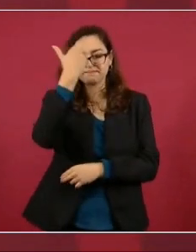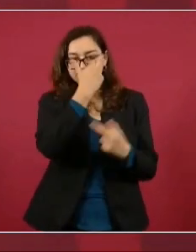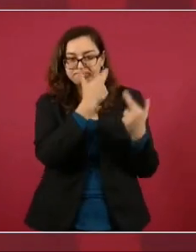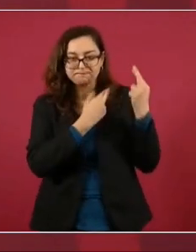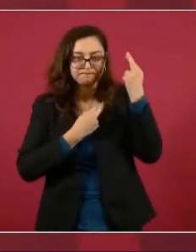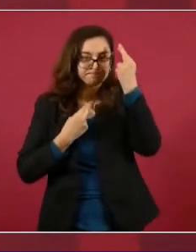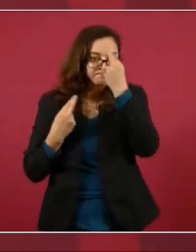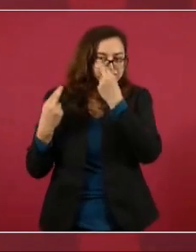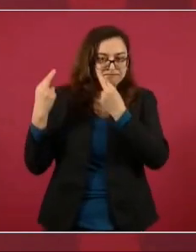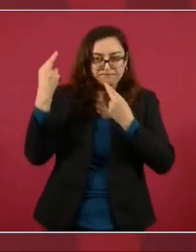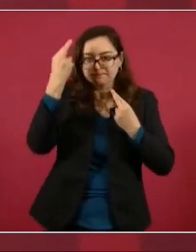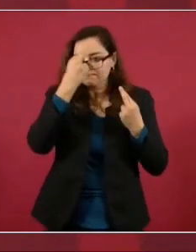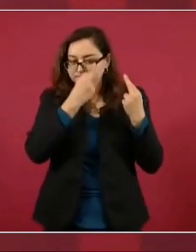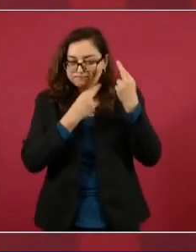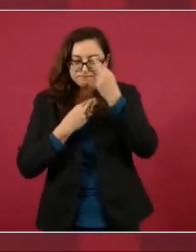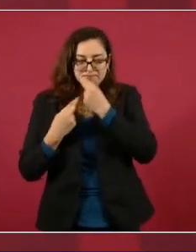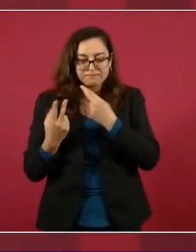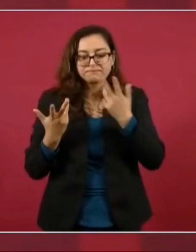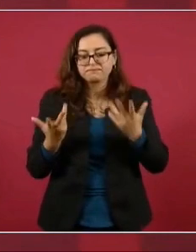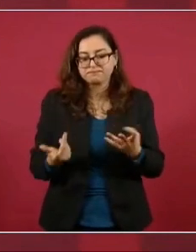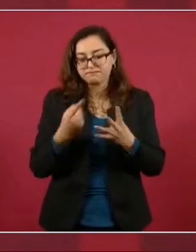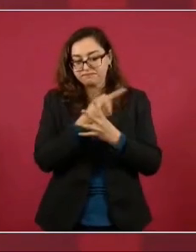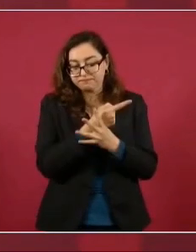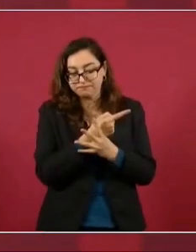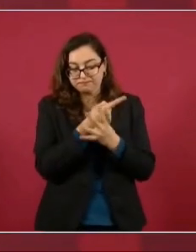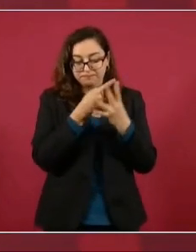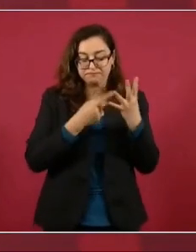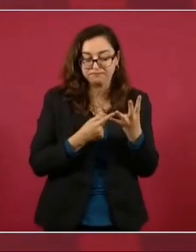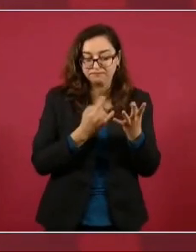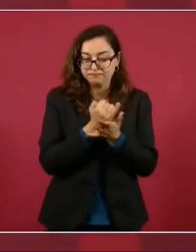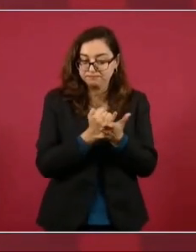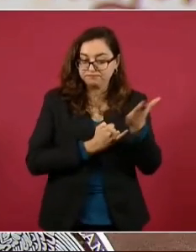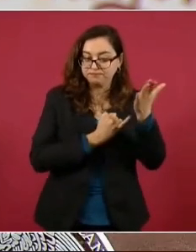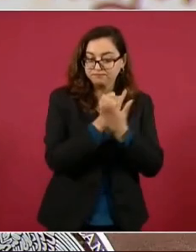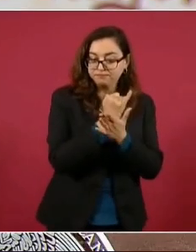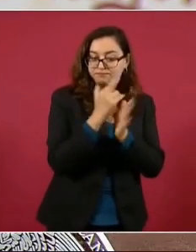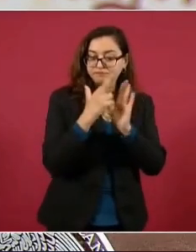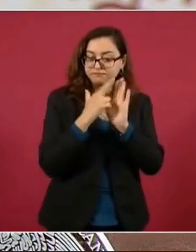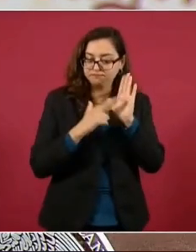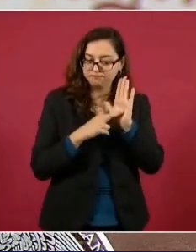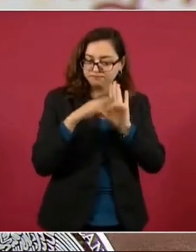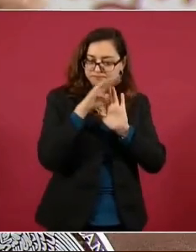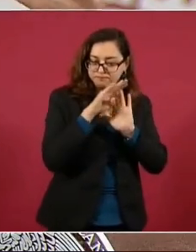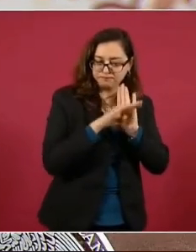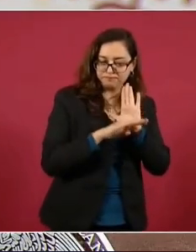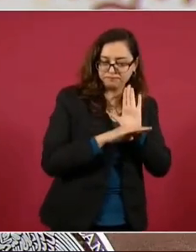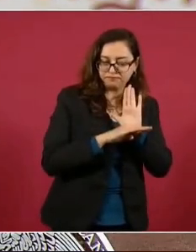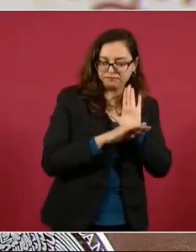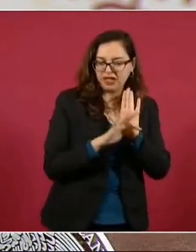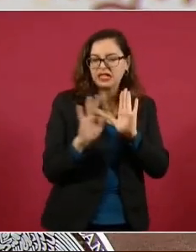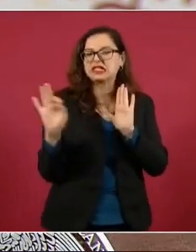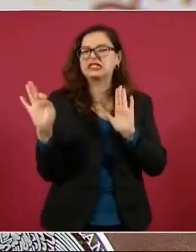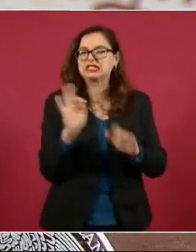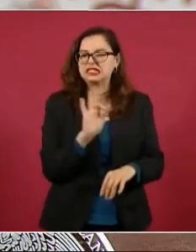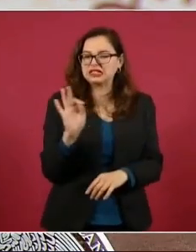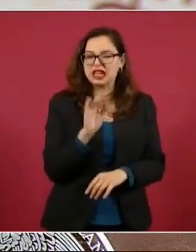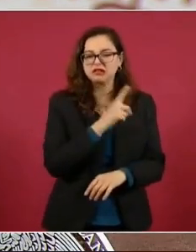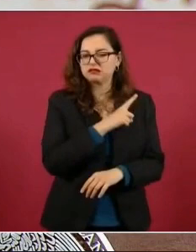la disposición del secretario de Salud, el titular del IMSS y las secretarias de Trabajo y Economía, ya va a ser